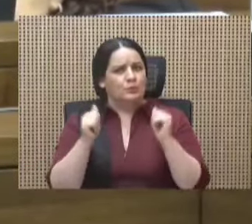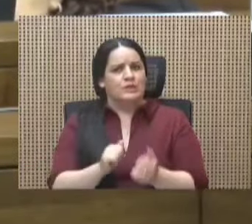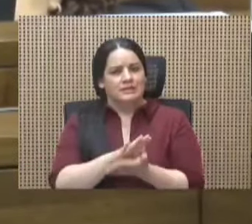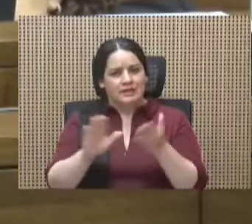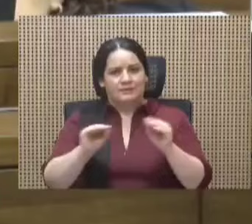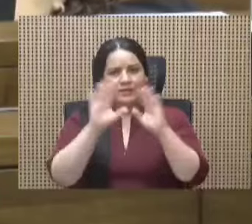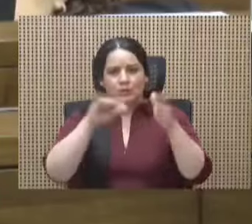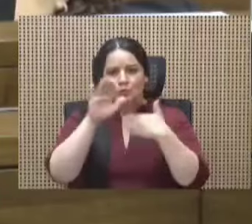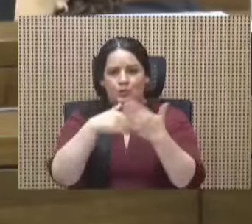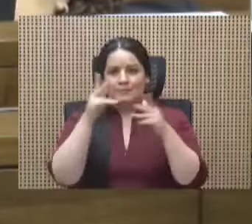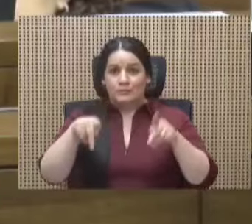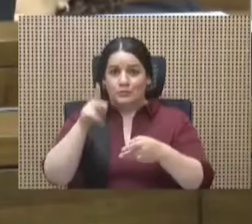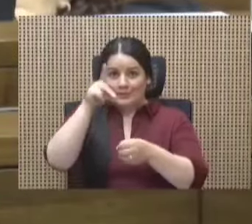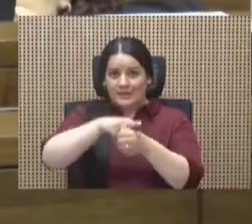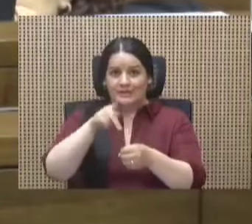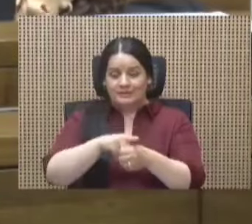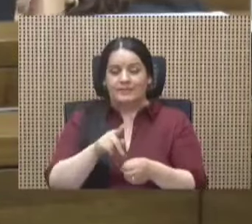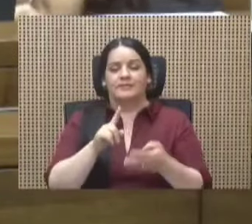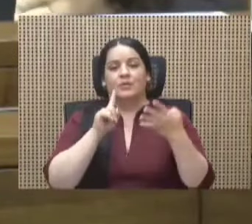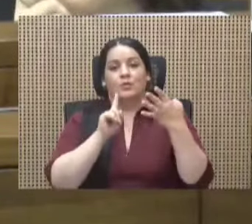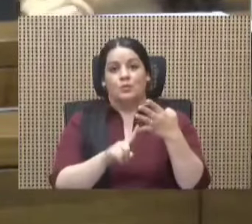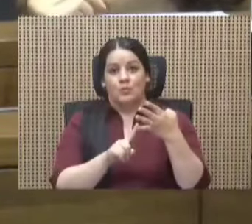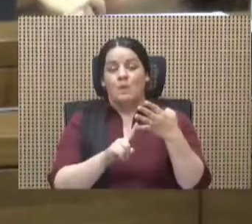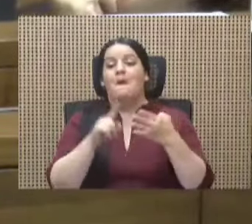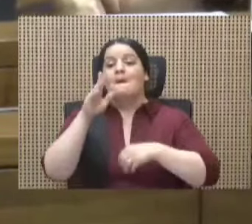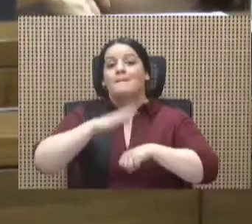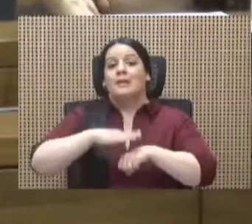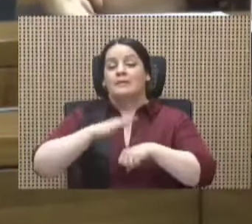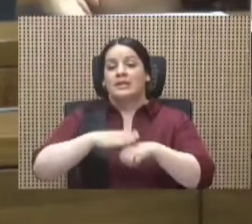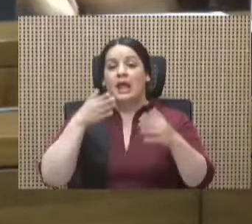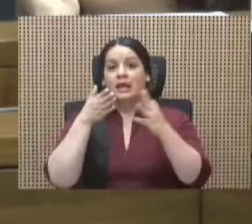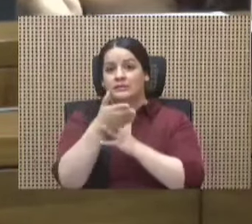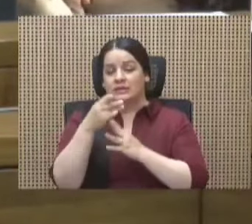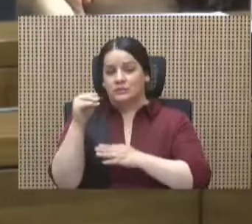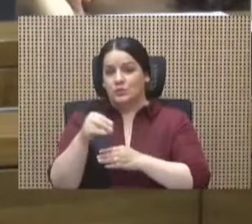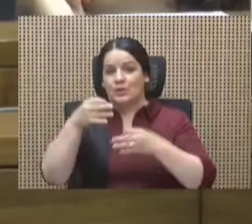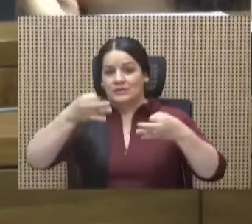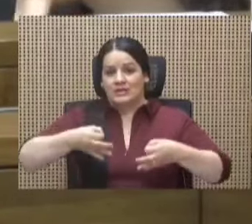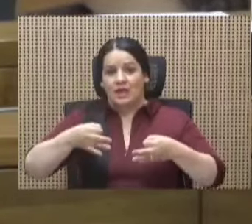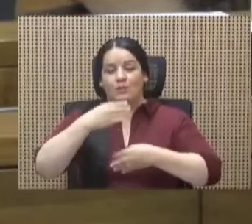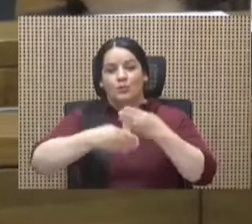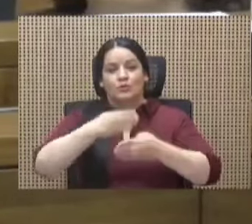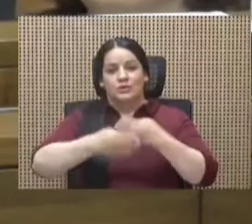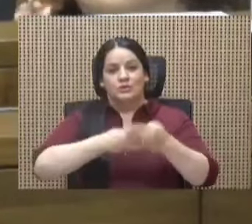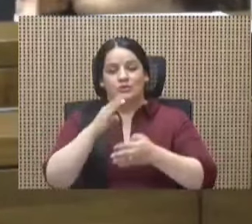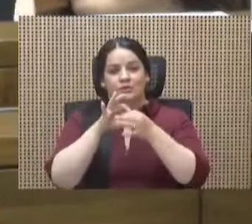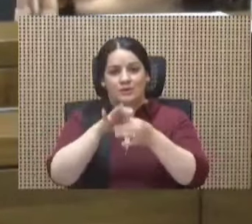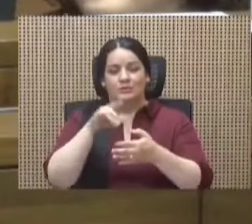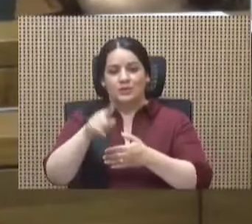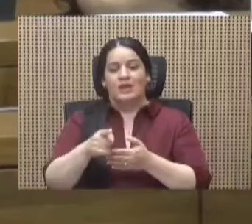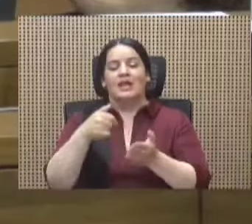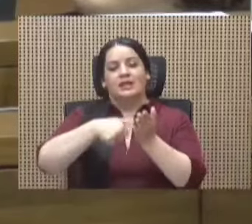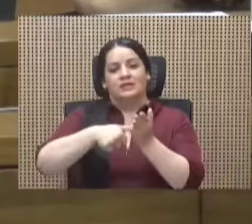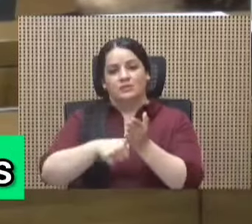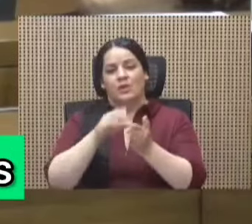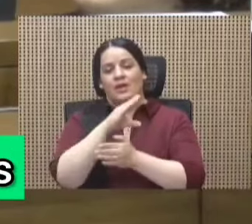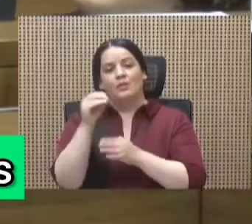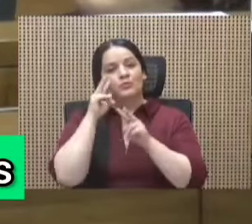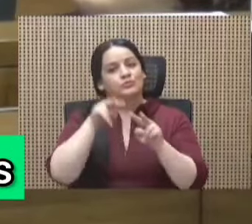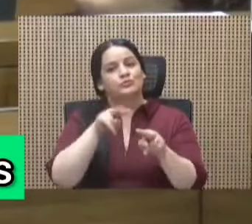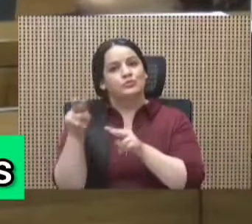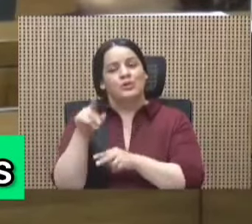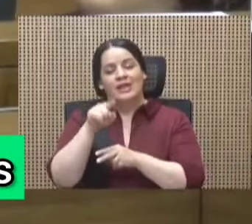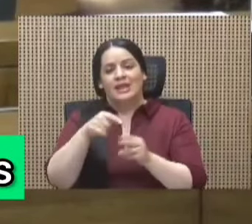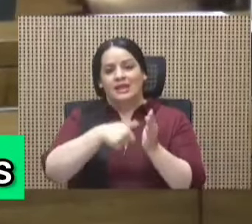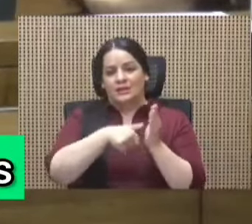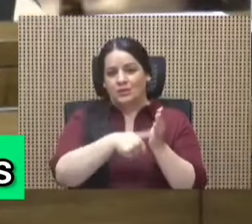los participantes. Cuarto, permitir el acceso irrestricto a la información y a los procesos atinentes a la elección a las misiones de observación electoral